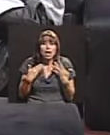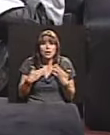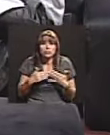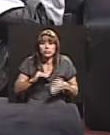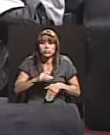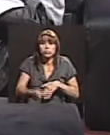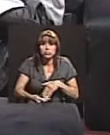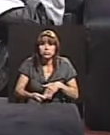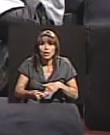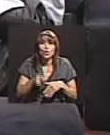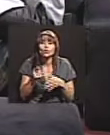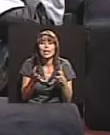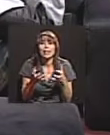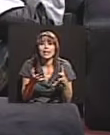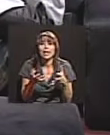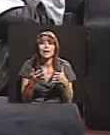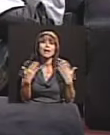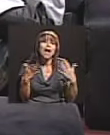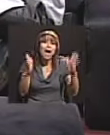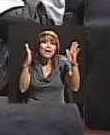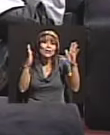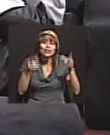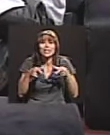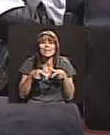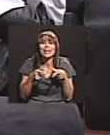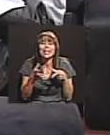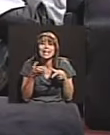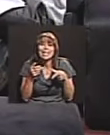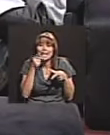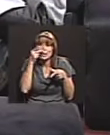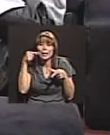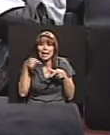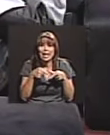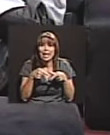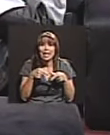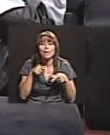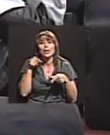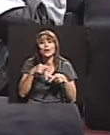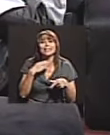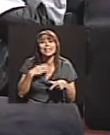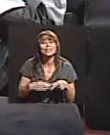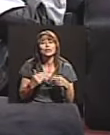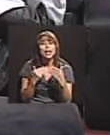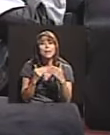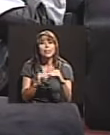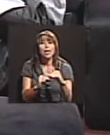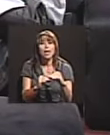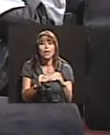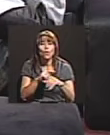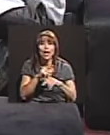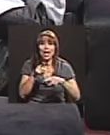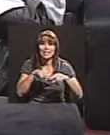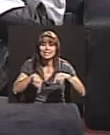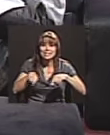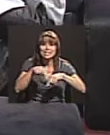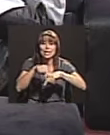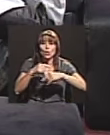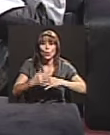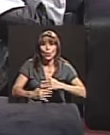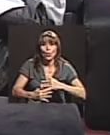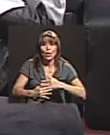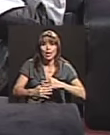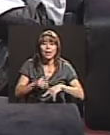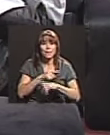penetren ese deseo está limitado al ciclo ese deseo no funciona mucho para poder tener deseo yo nunca tengo